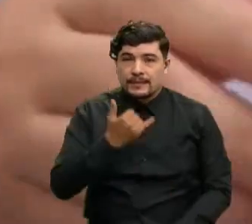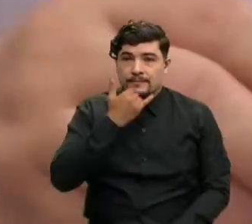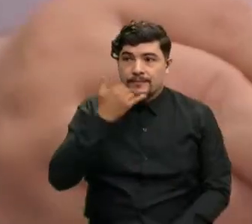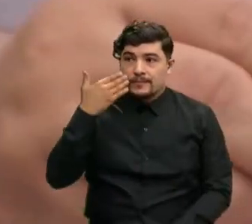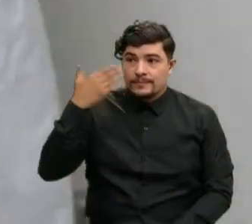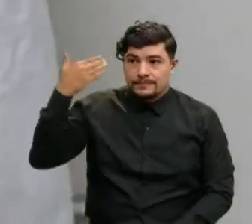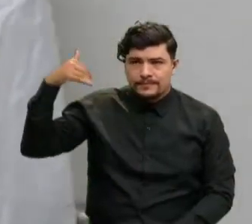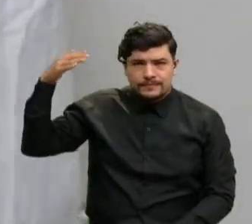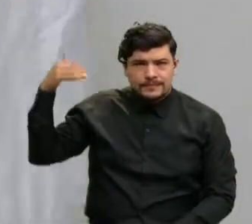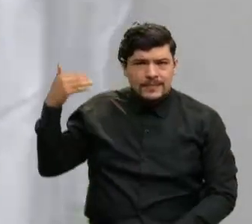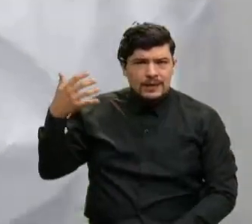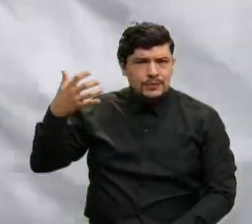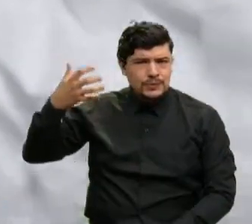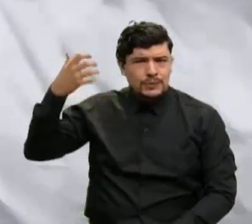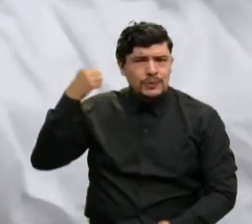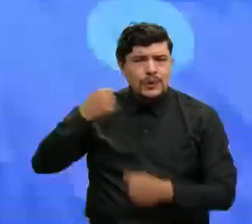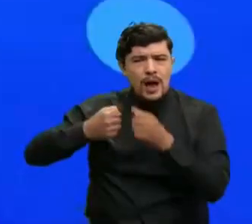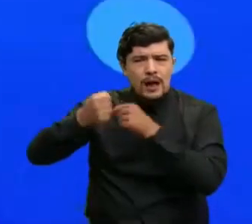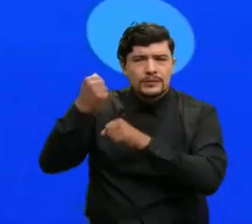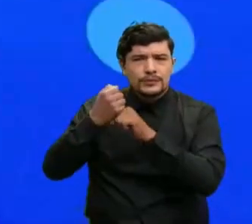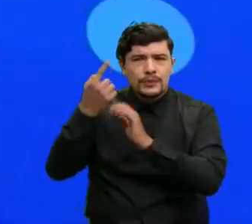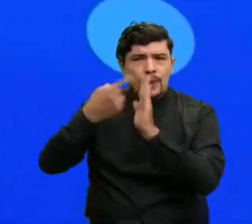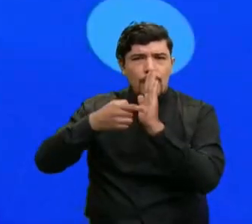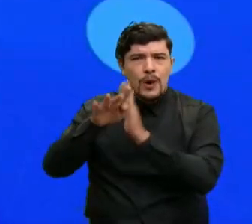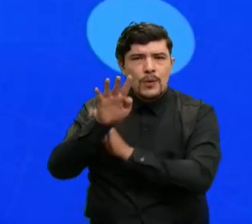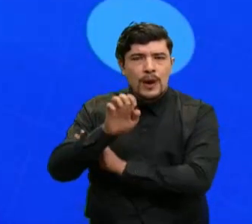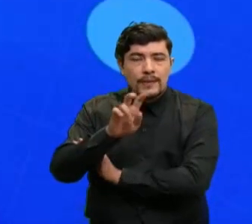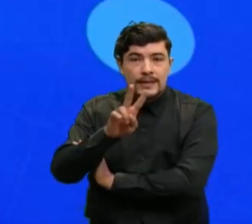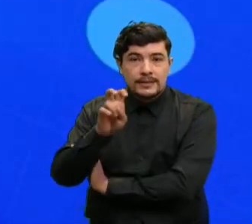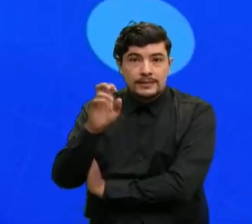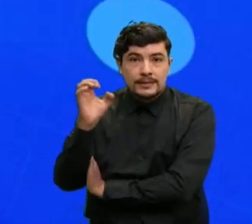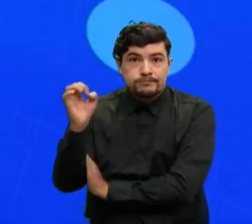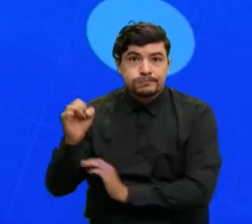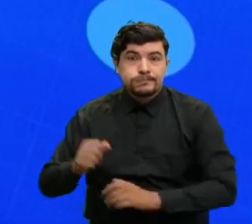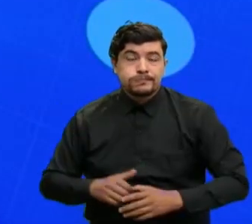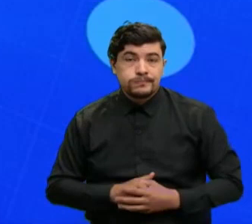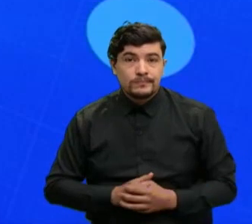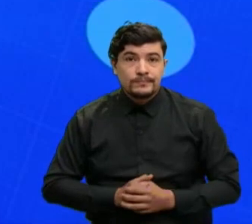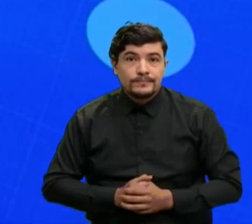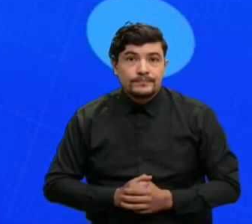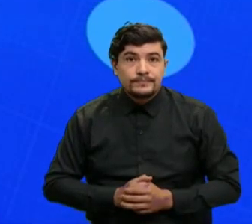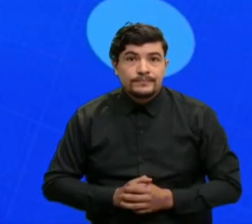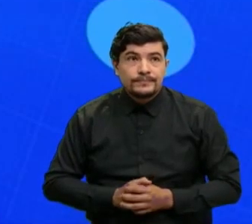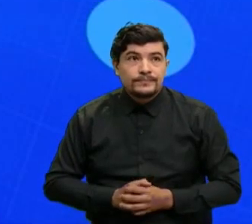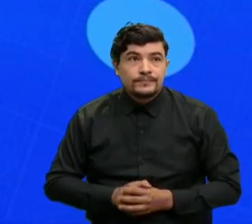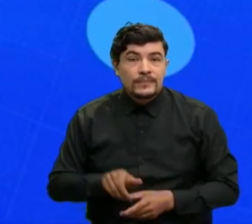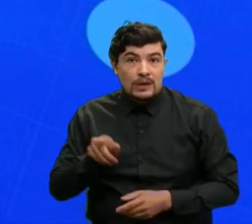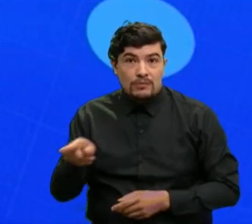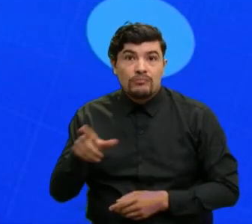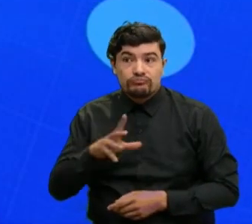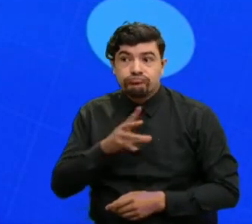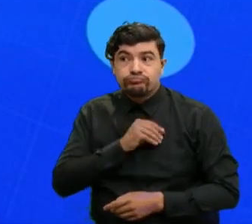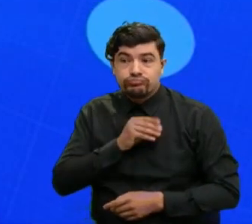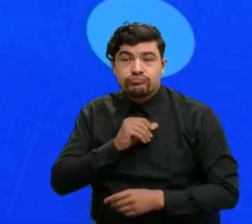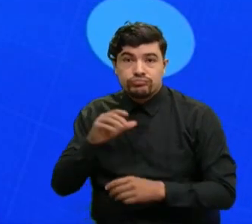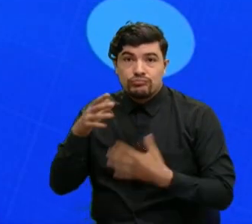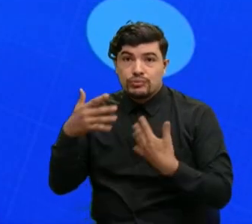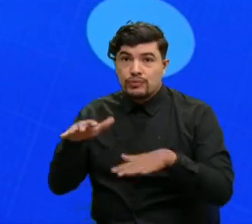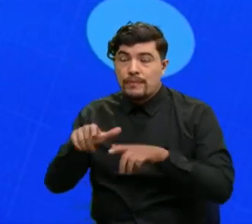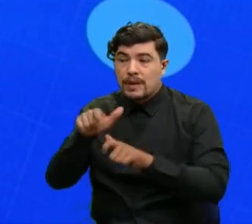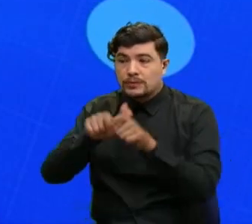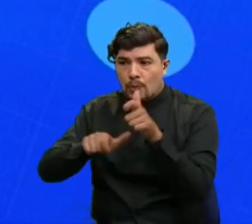décadas, quizás desde la década de los 70, nosotros hemos gozado de este tema del programa de inmunizaciones, que